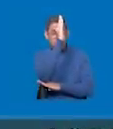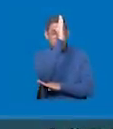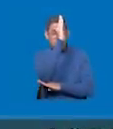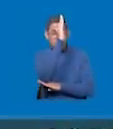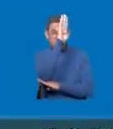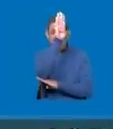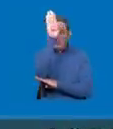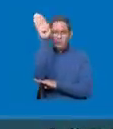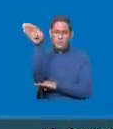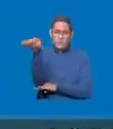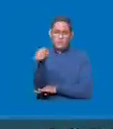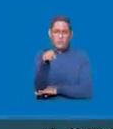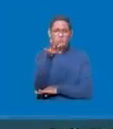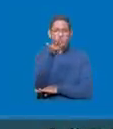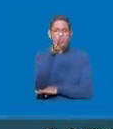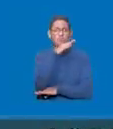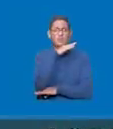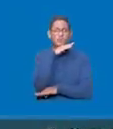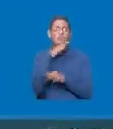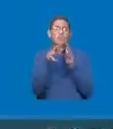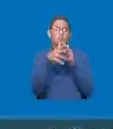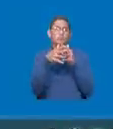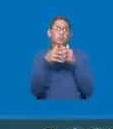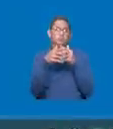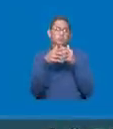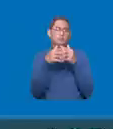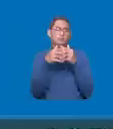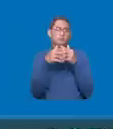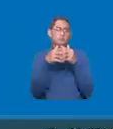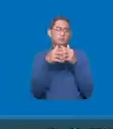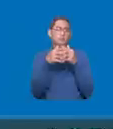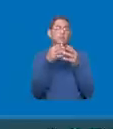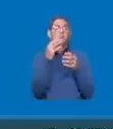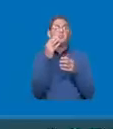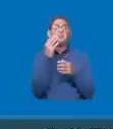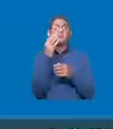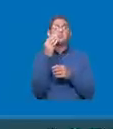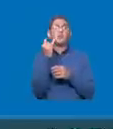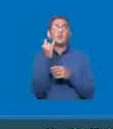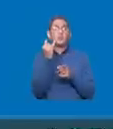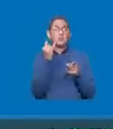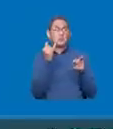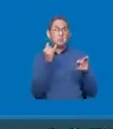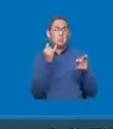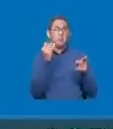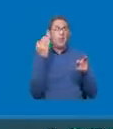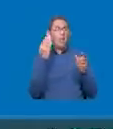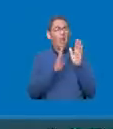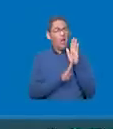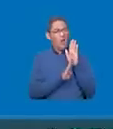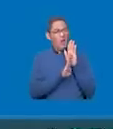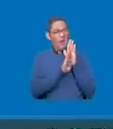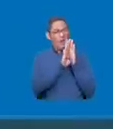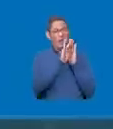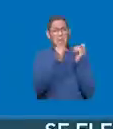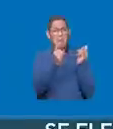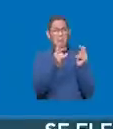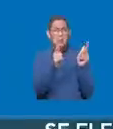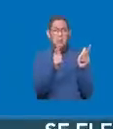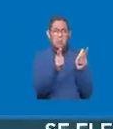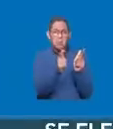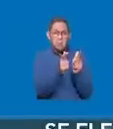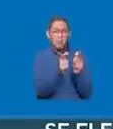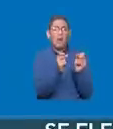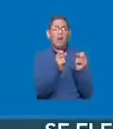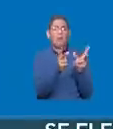4 m de la mañana esto debido también al descenso en el número de casos de este